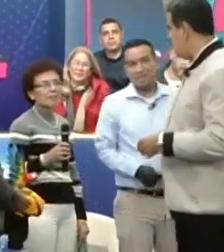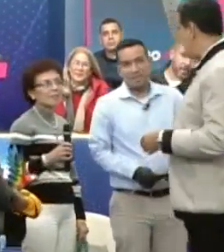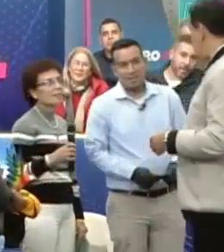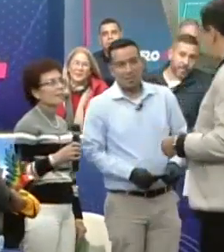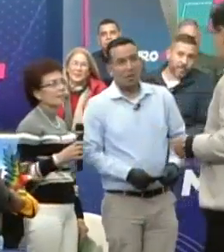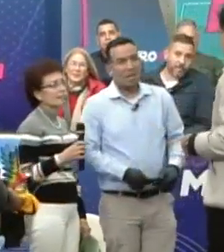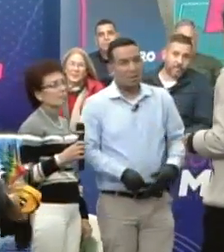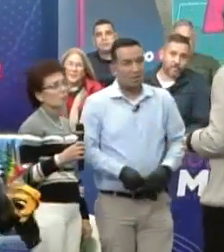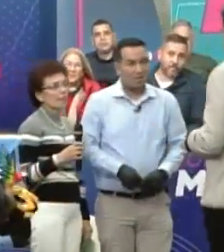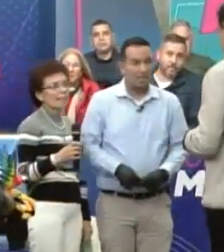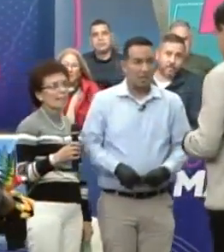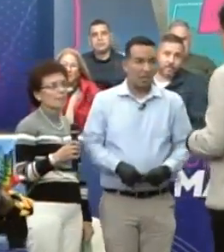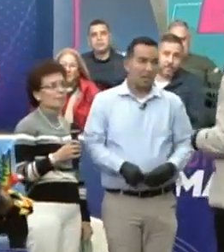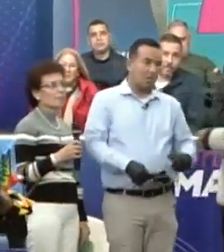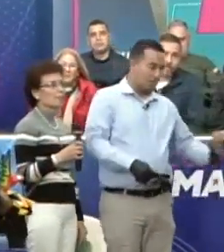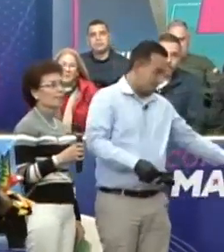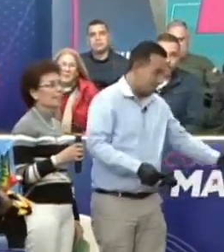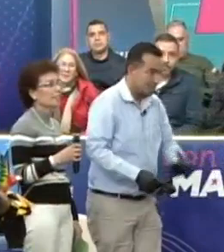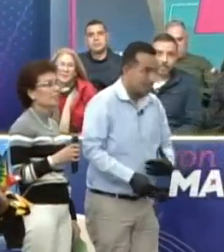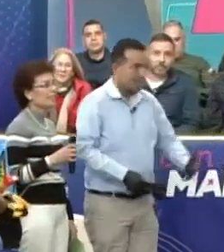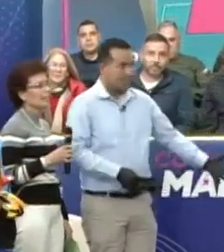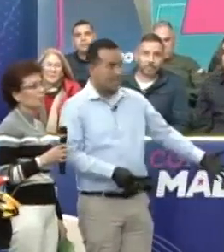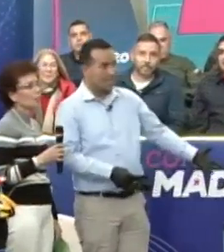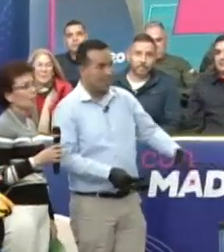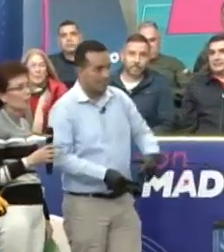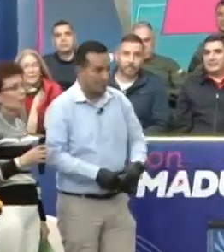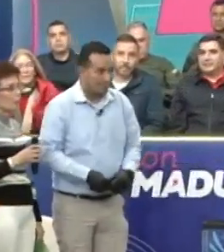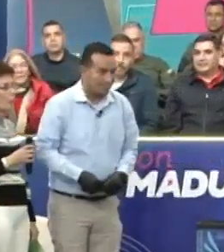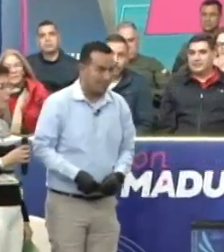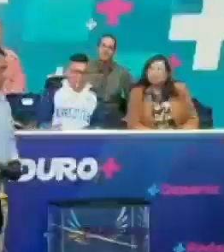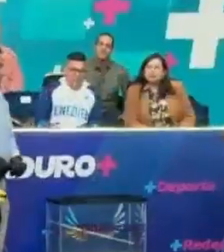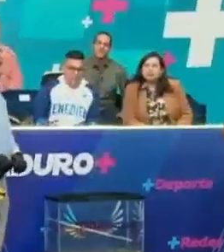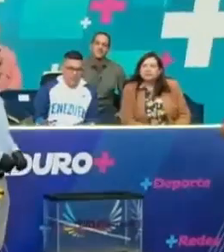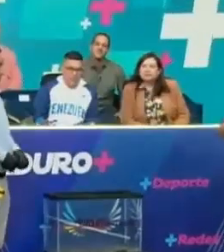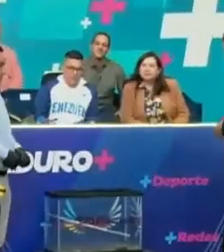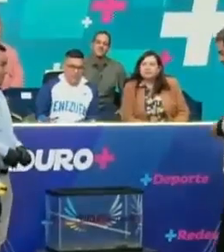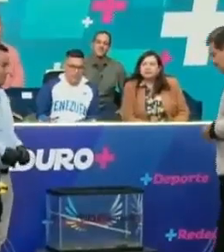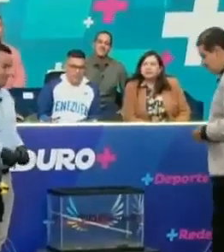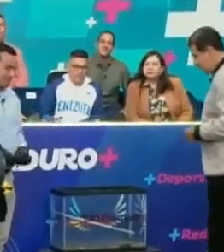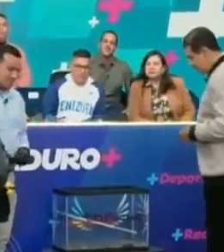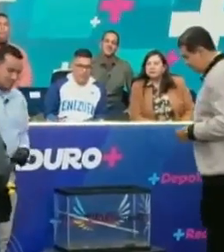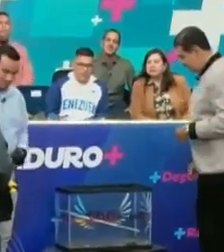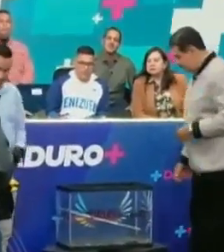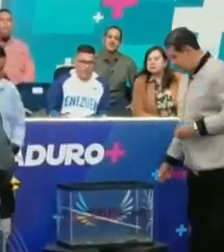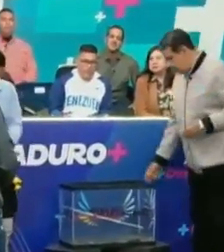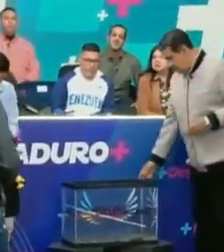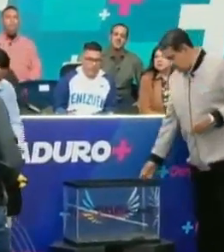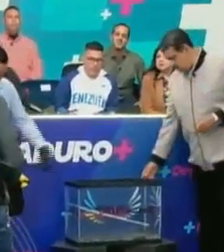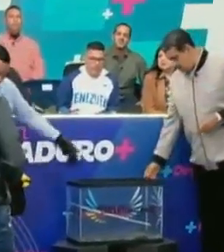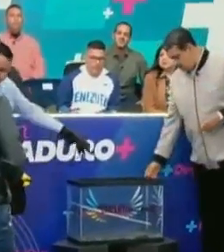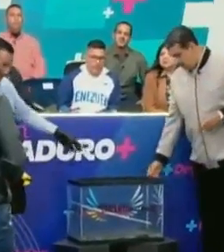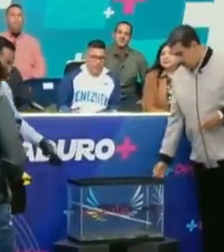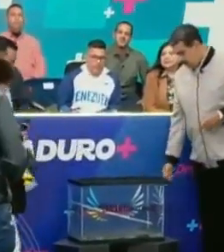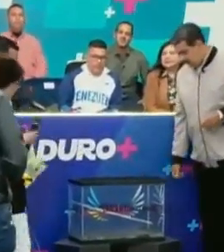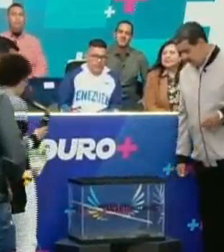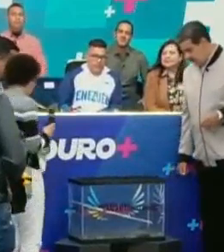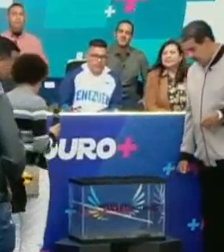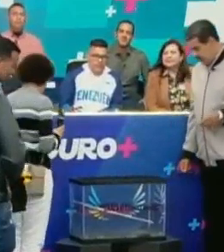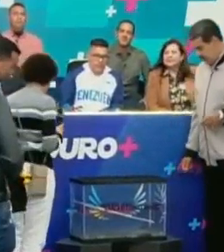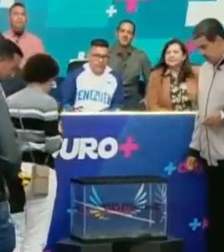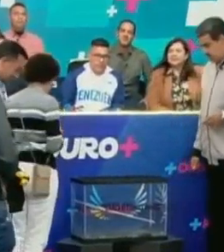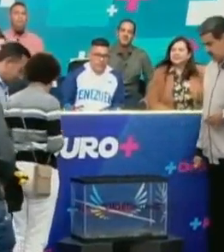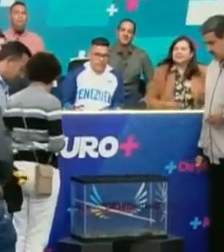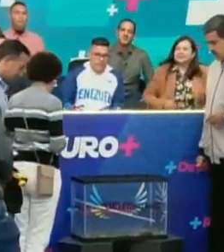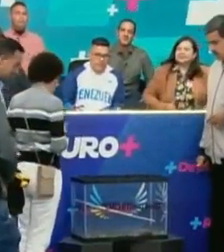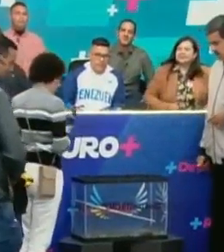Soy el ¿De qué? Socriadero. El socriadero. Ah, el socriadero, claro. Correcto. ¿Qué trajimos aquí? Vamos a mostrar, mira.